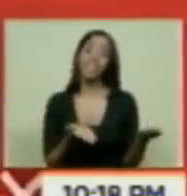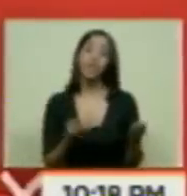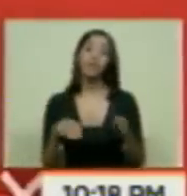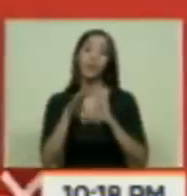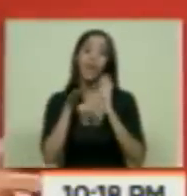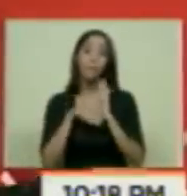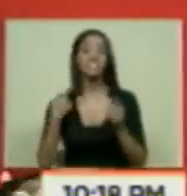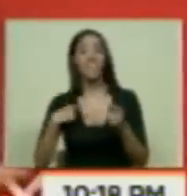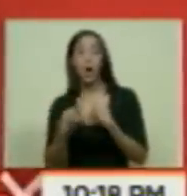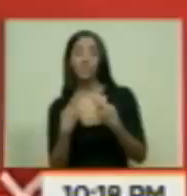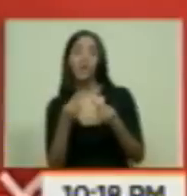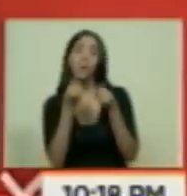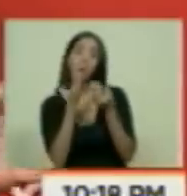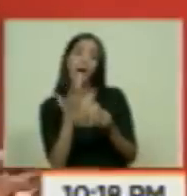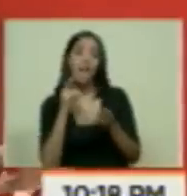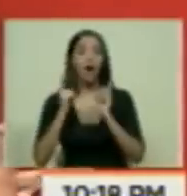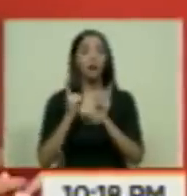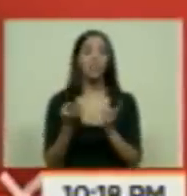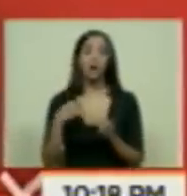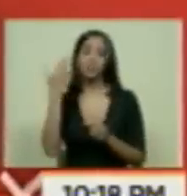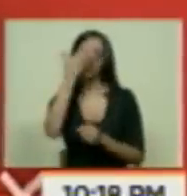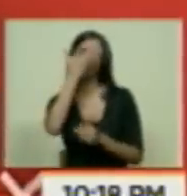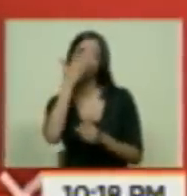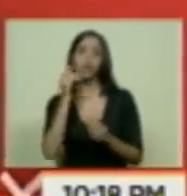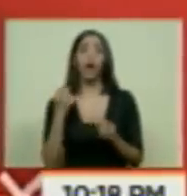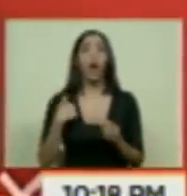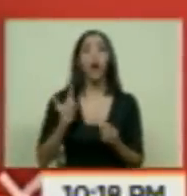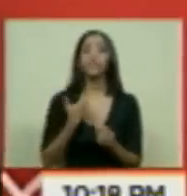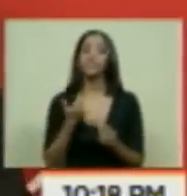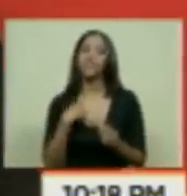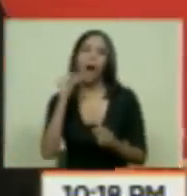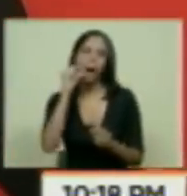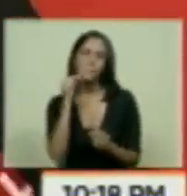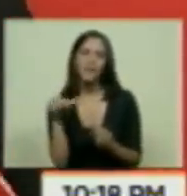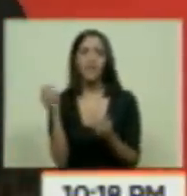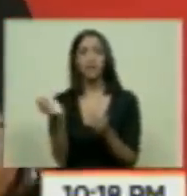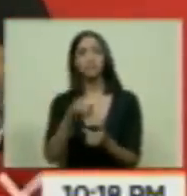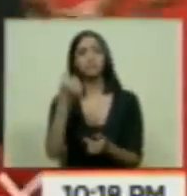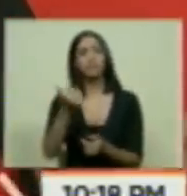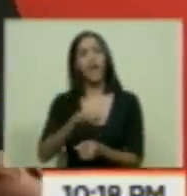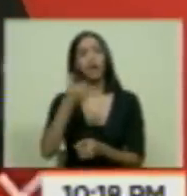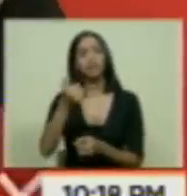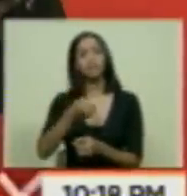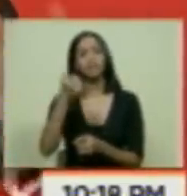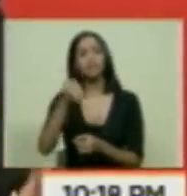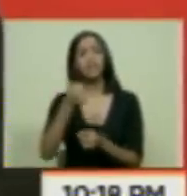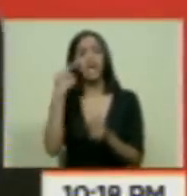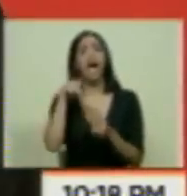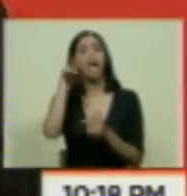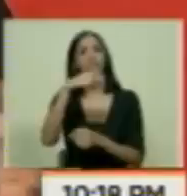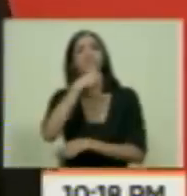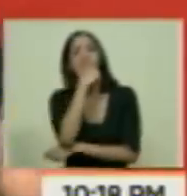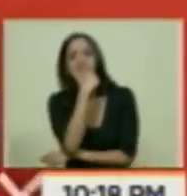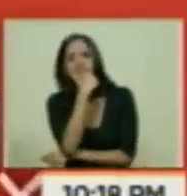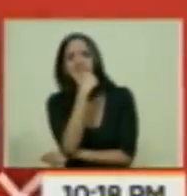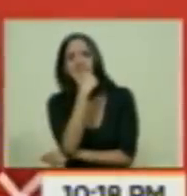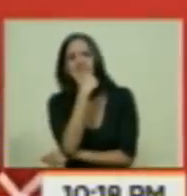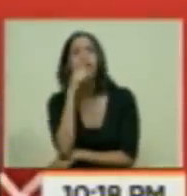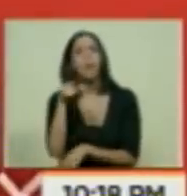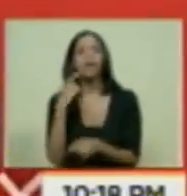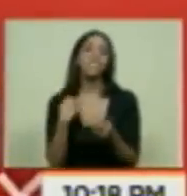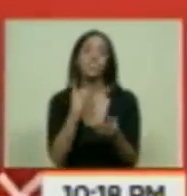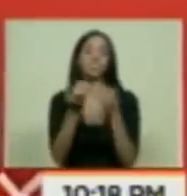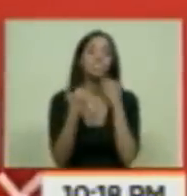tiene cosas buenas, otros dicen que no lo ven, y otros dicen simplemente, yo apenas pasaba los canales y los vi y me senté a verlo, porque en verdad eso no sirve.